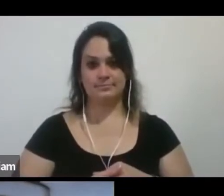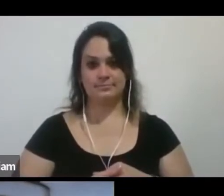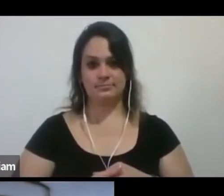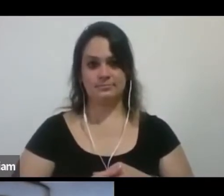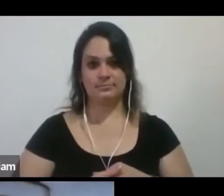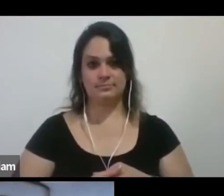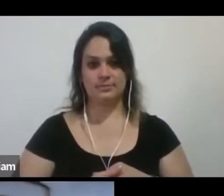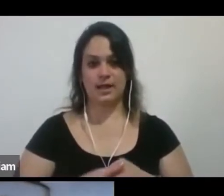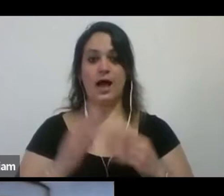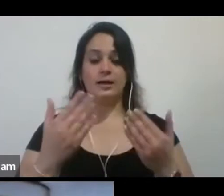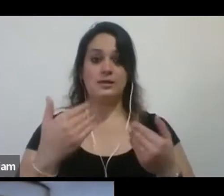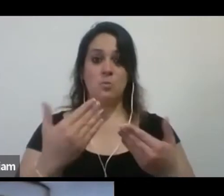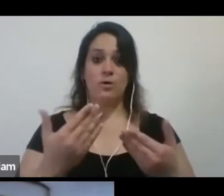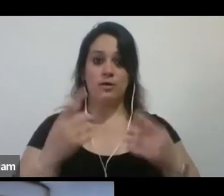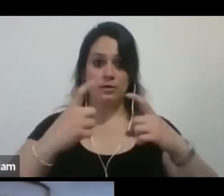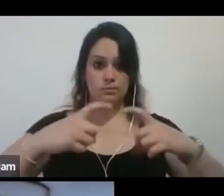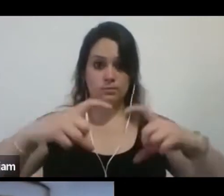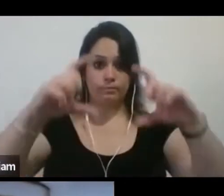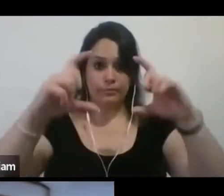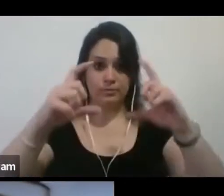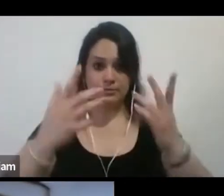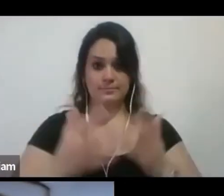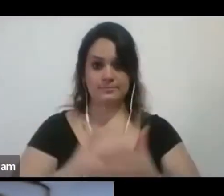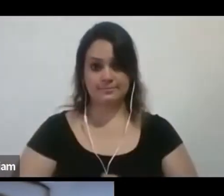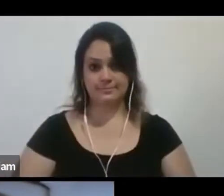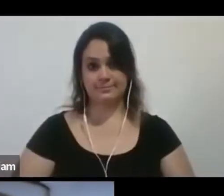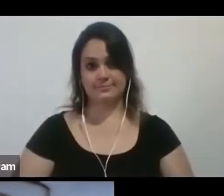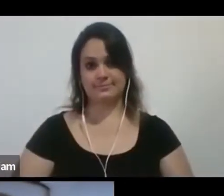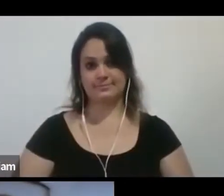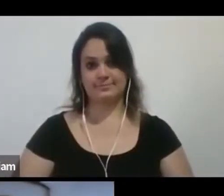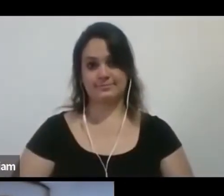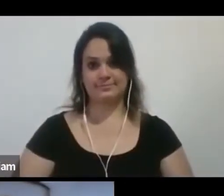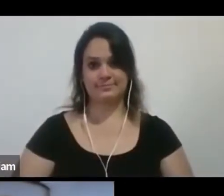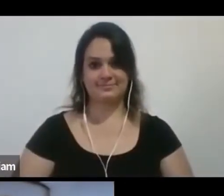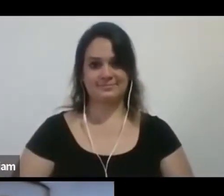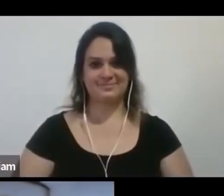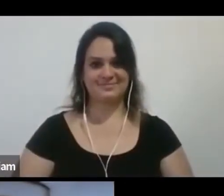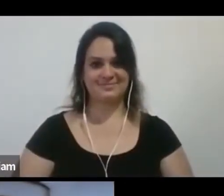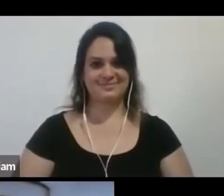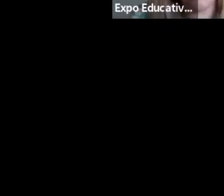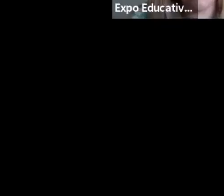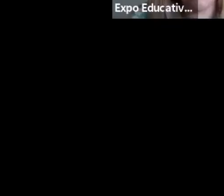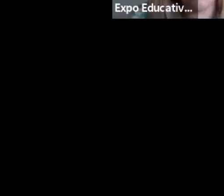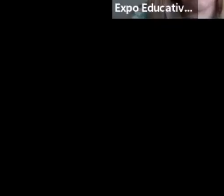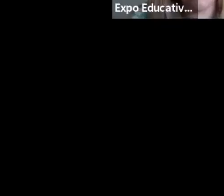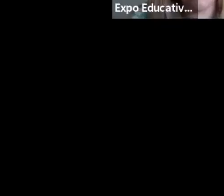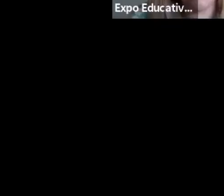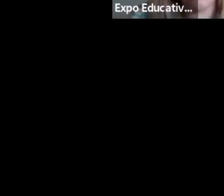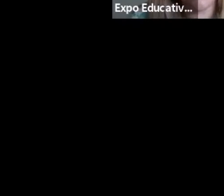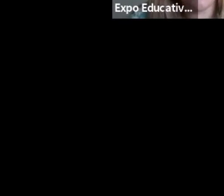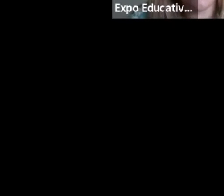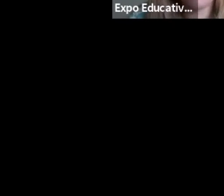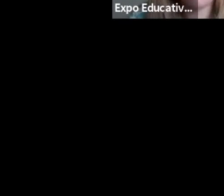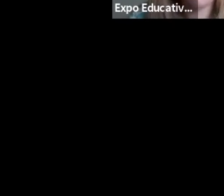A ver si ahora puedo. Ahí está. Ahora sí lo van a poder ver.